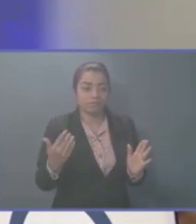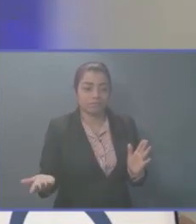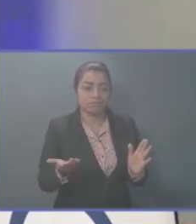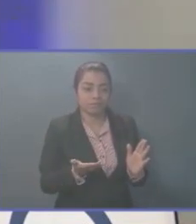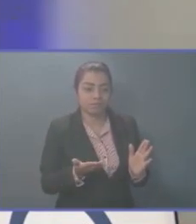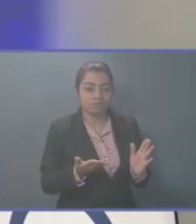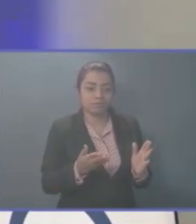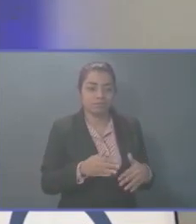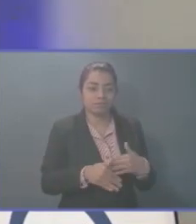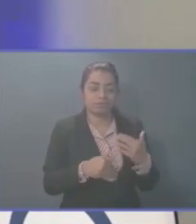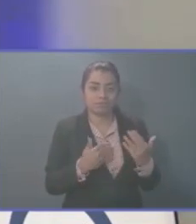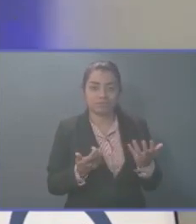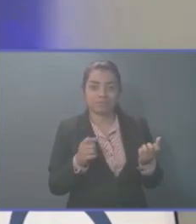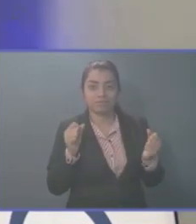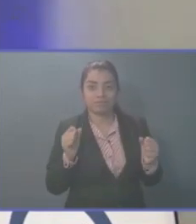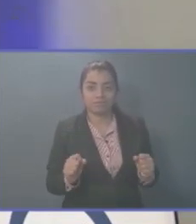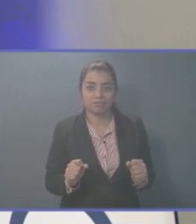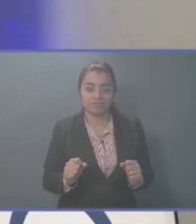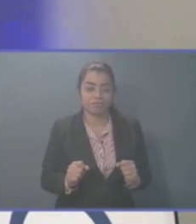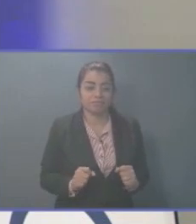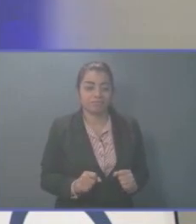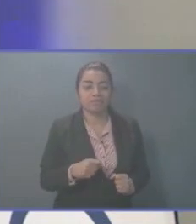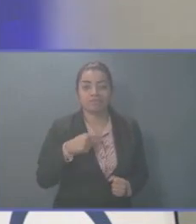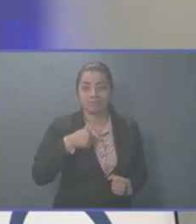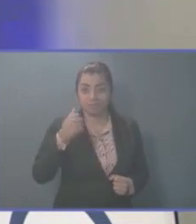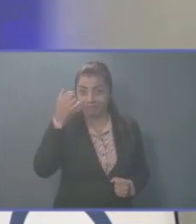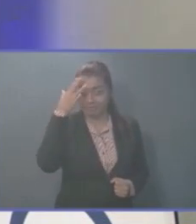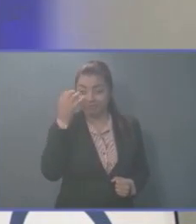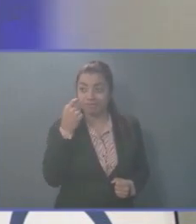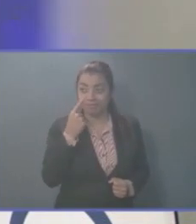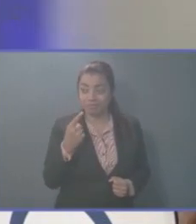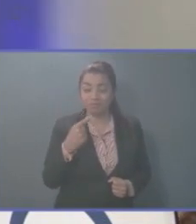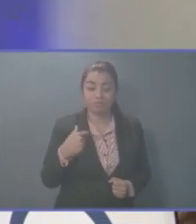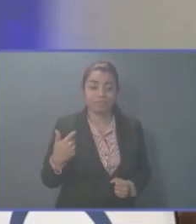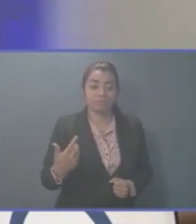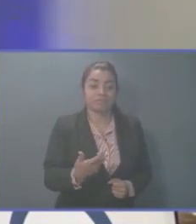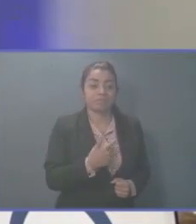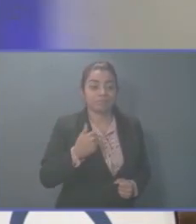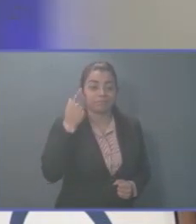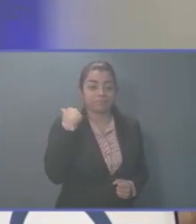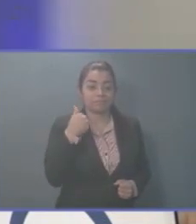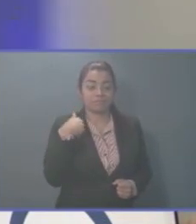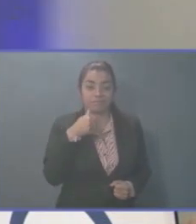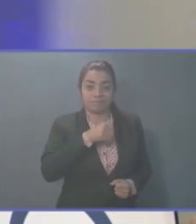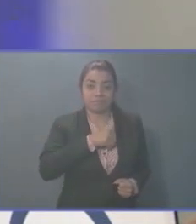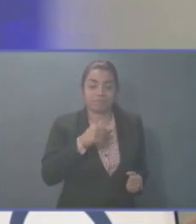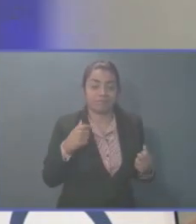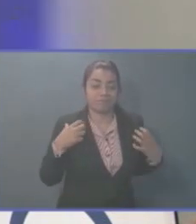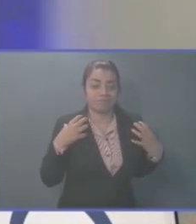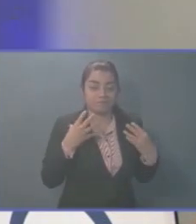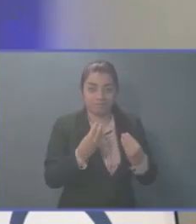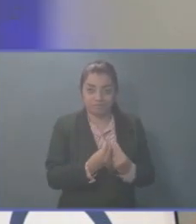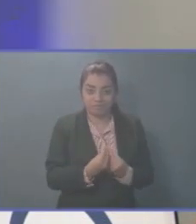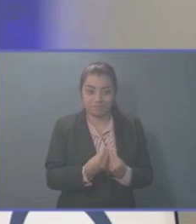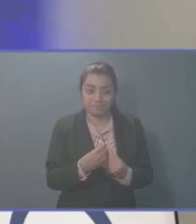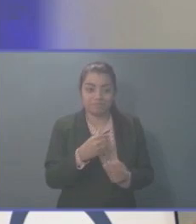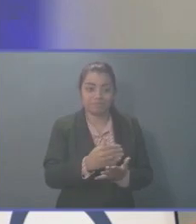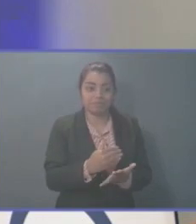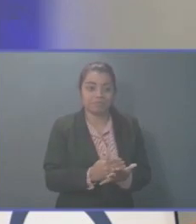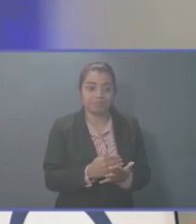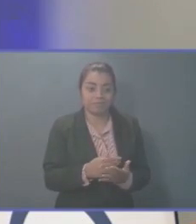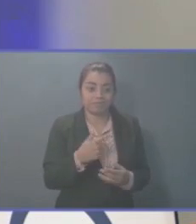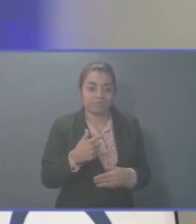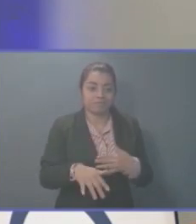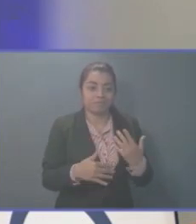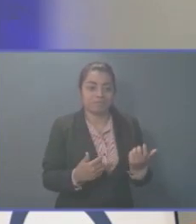conflicto. Entonces, creo que tenemos, ya lo decía al inicio, que ser una sociedad muy crítica, y sobre todo